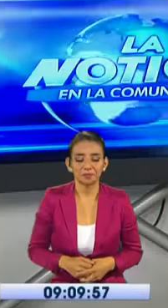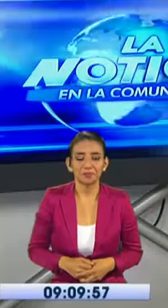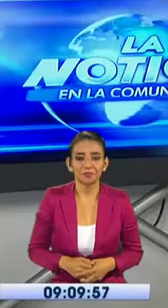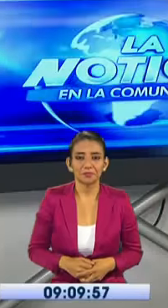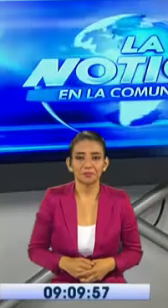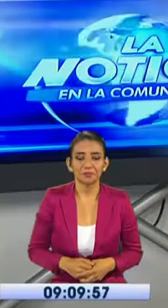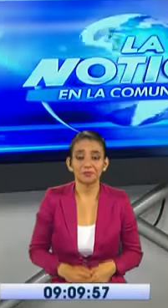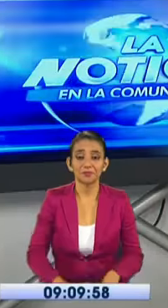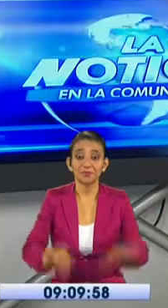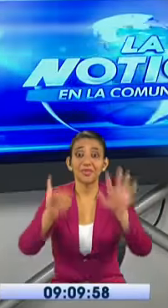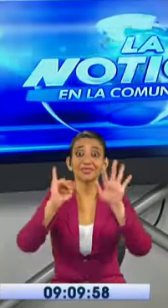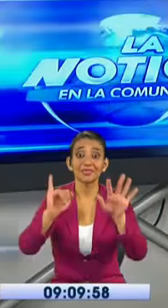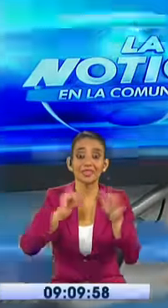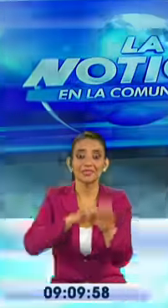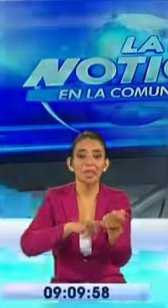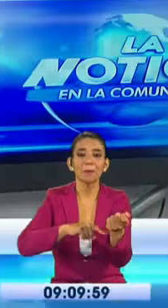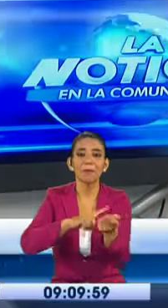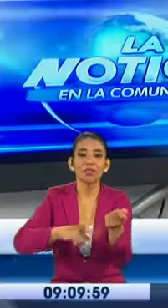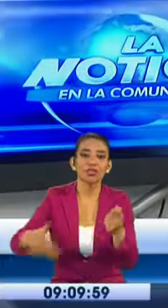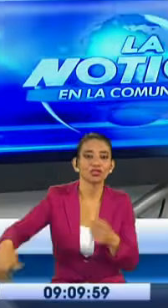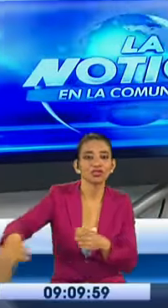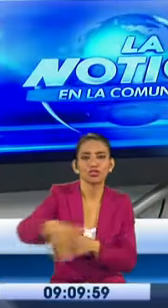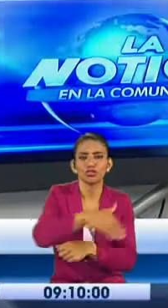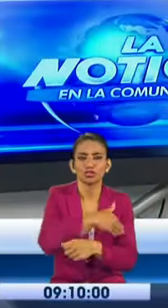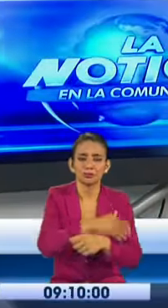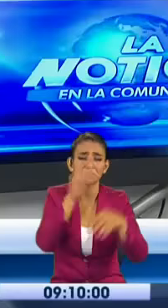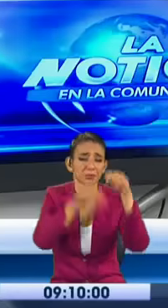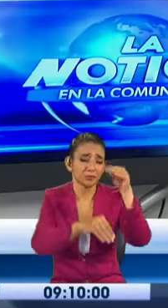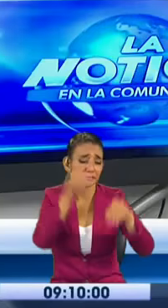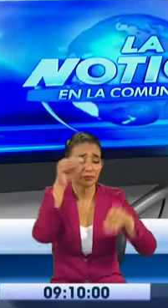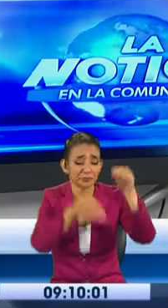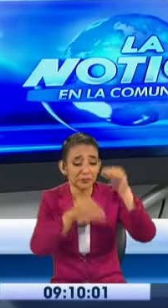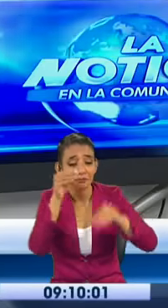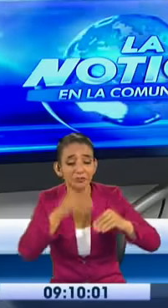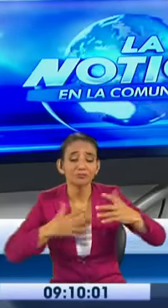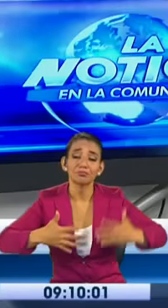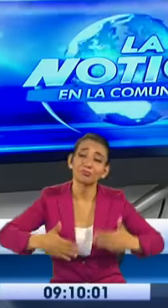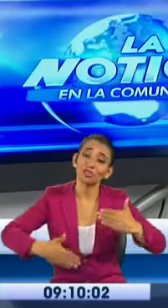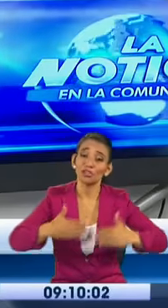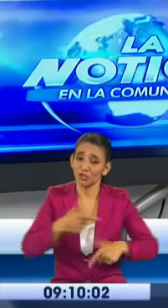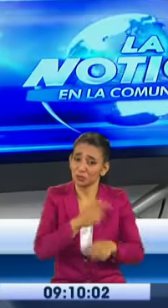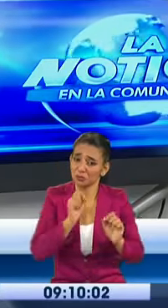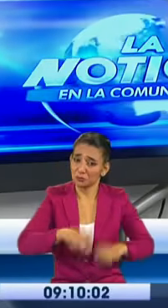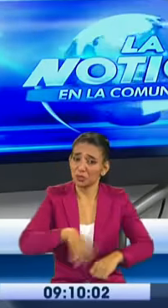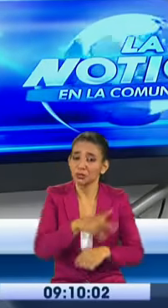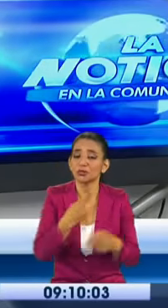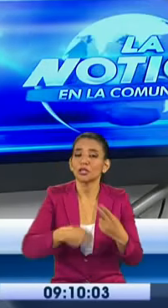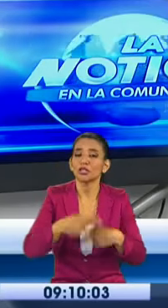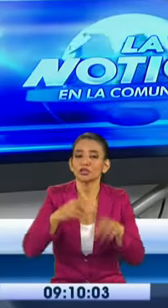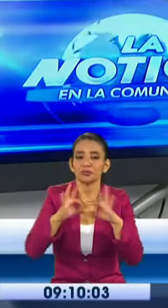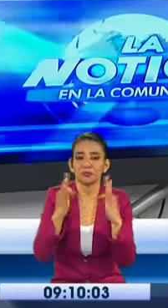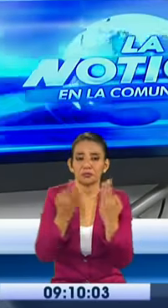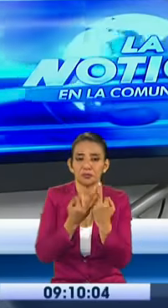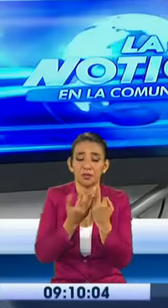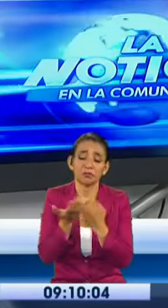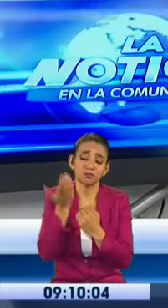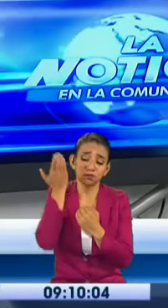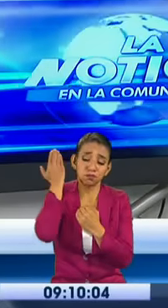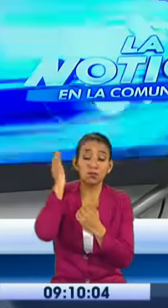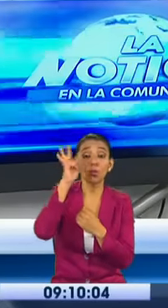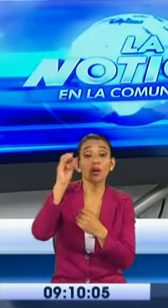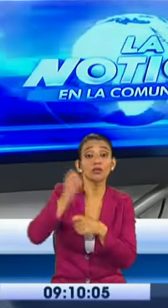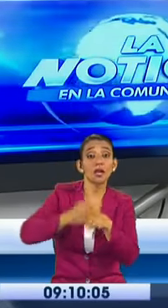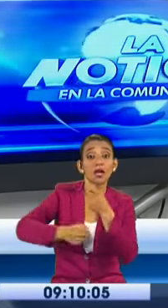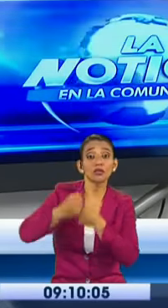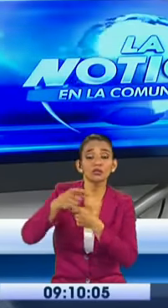Seis hermanos se dedican a la fabricación de monigotes que se ha convertido en su negocio familiar. Ellos cuentan que su padre, quien falleció hace 40 años, les dejó